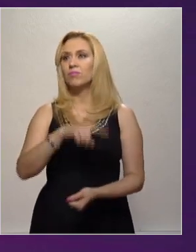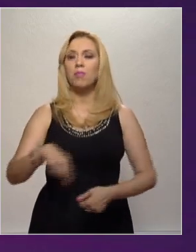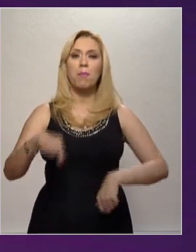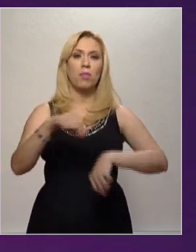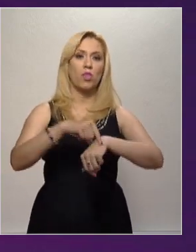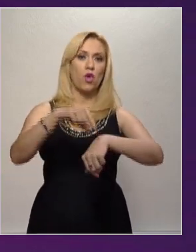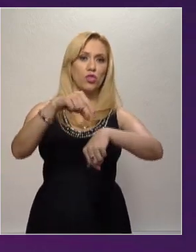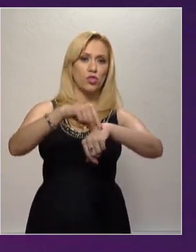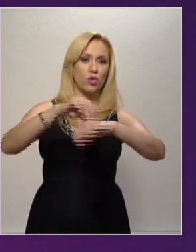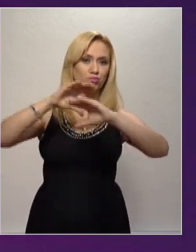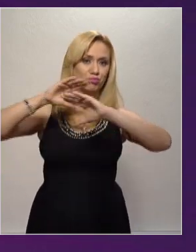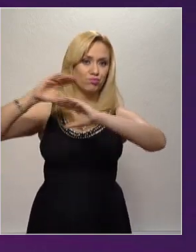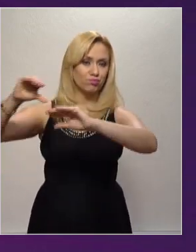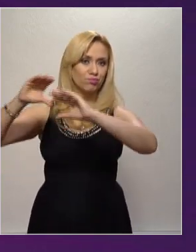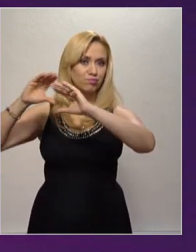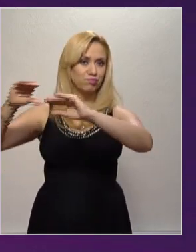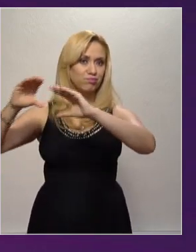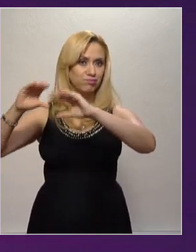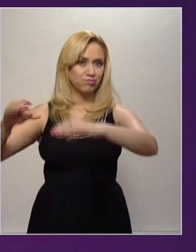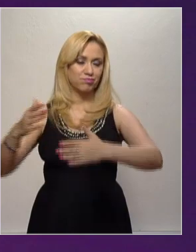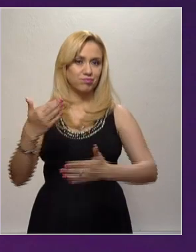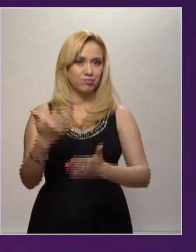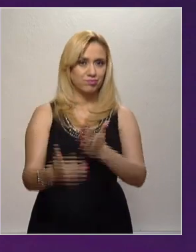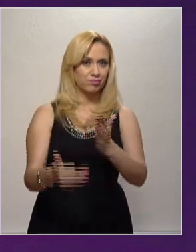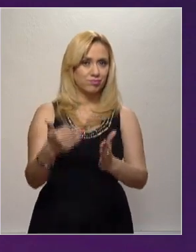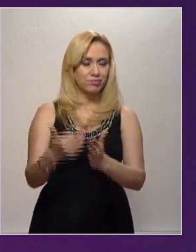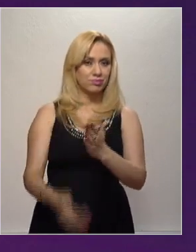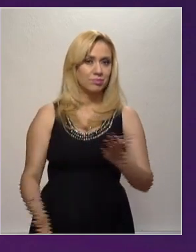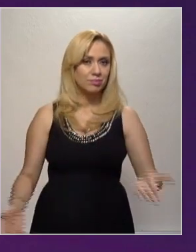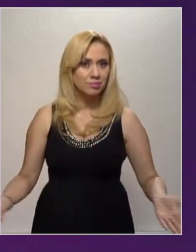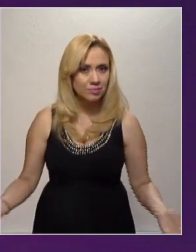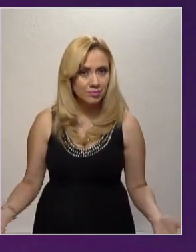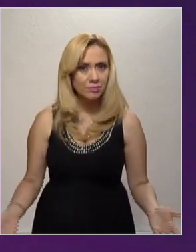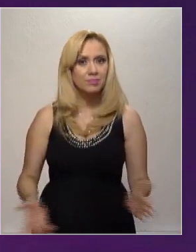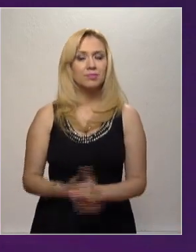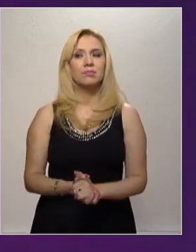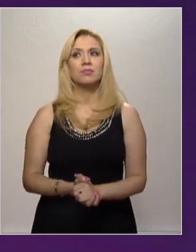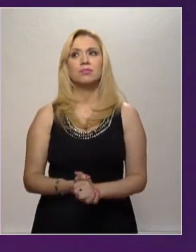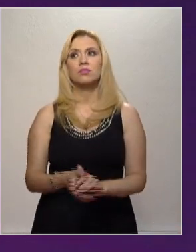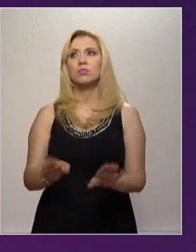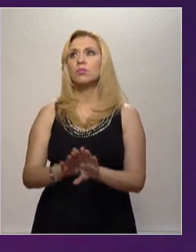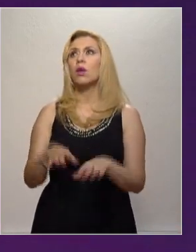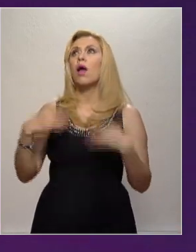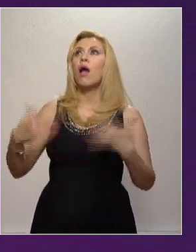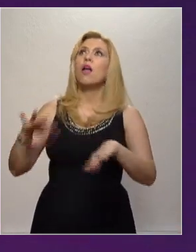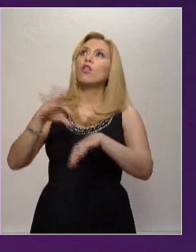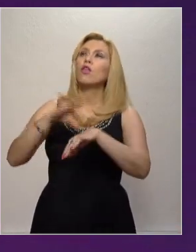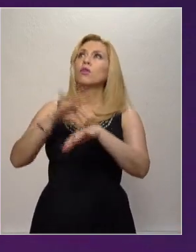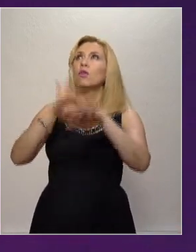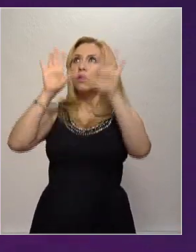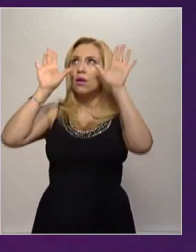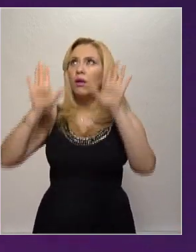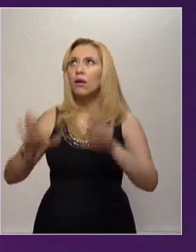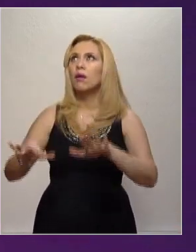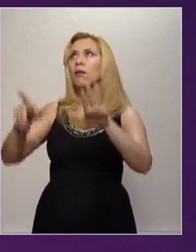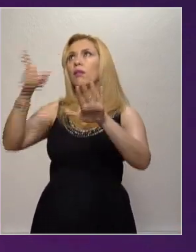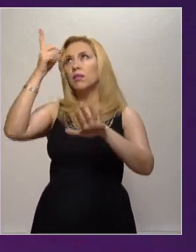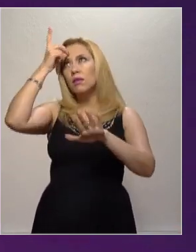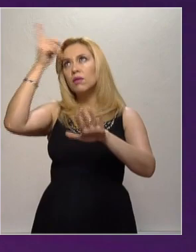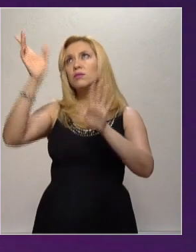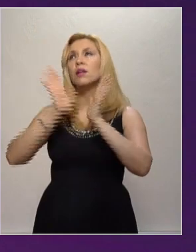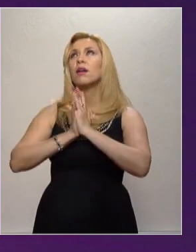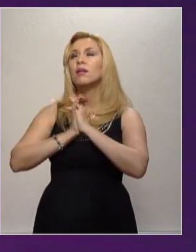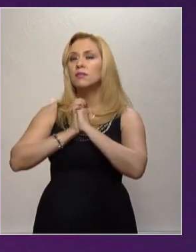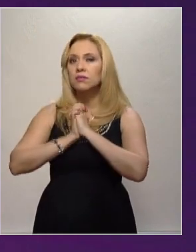los médicos. Empecé explicando que la deshumanización también tenía que ver con este endiosamiento de los médicos, de hacerlos creer que son más que